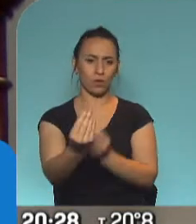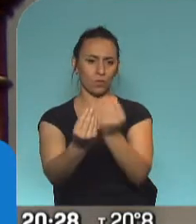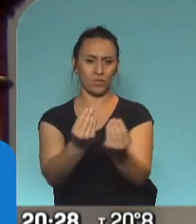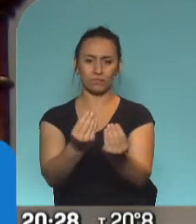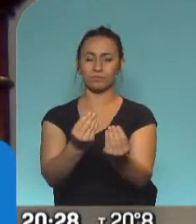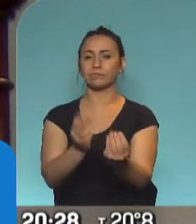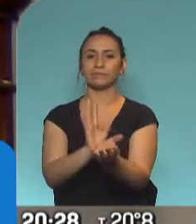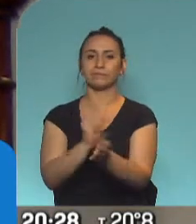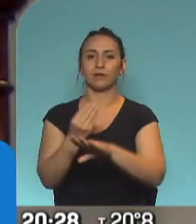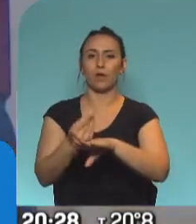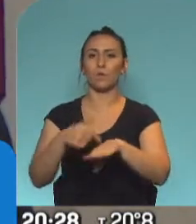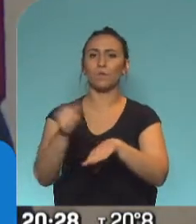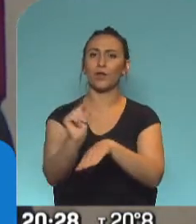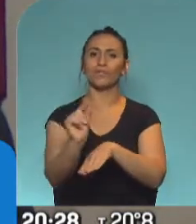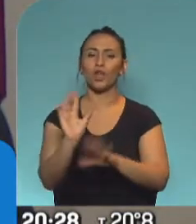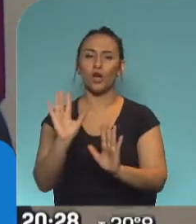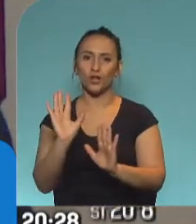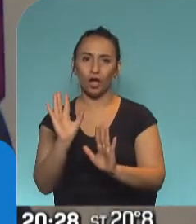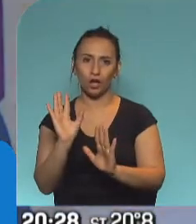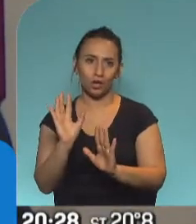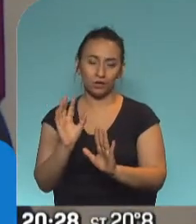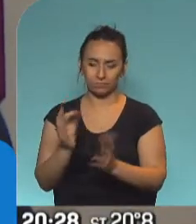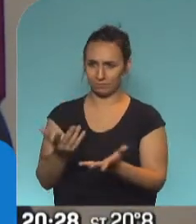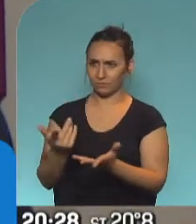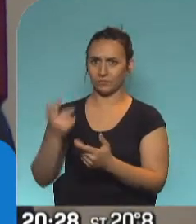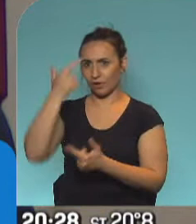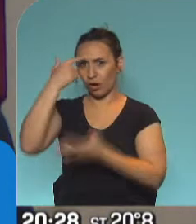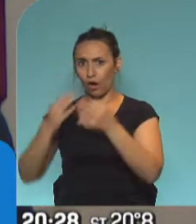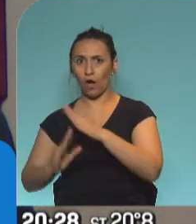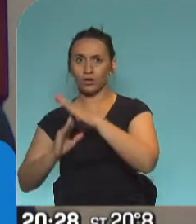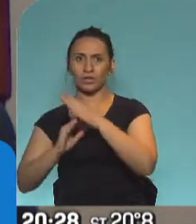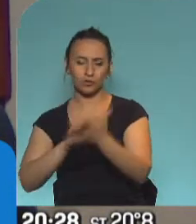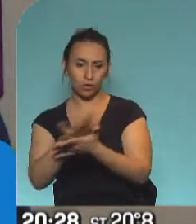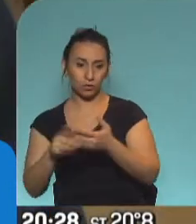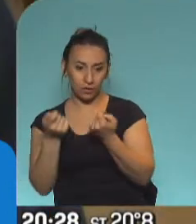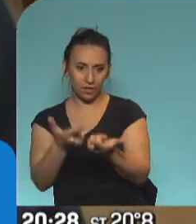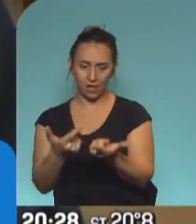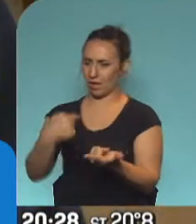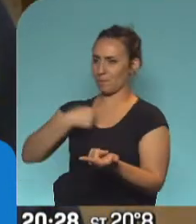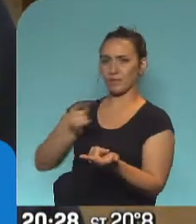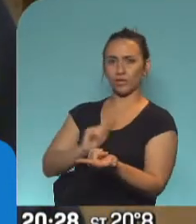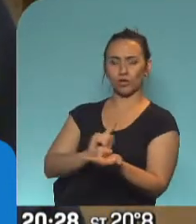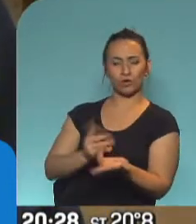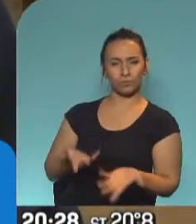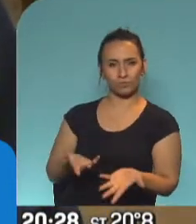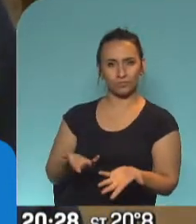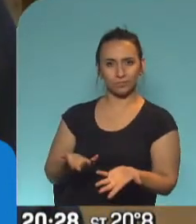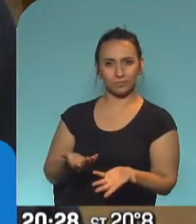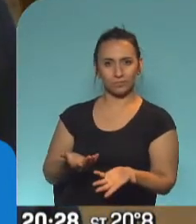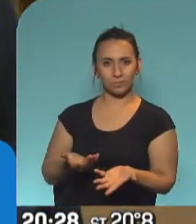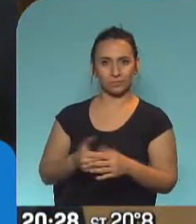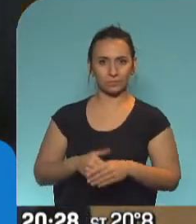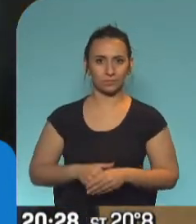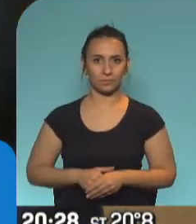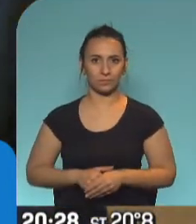provisorios, digamos, la solución que ofrece la Corte en mi caso no se podía dar, y en el sentido de que rendir